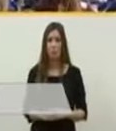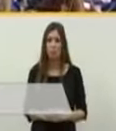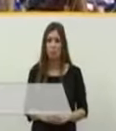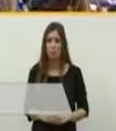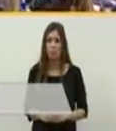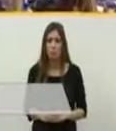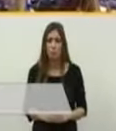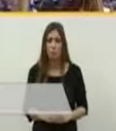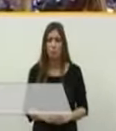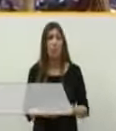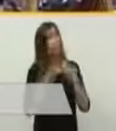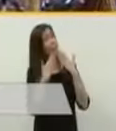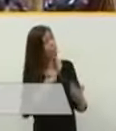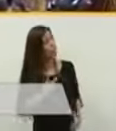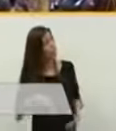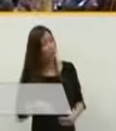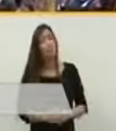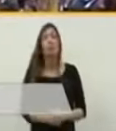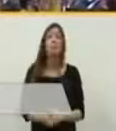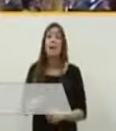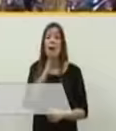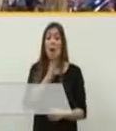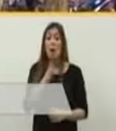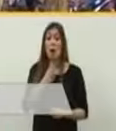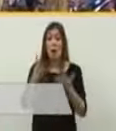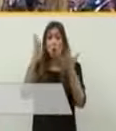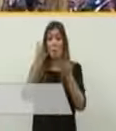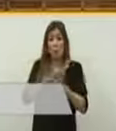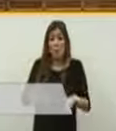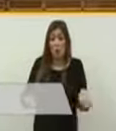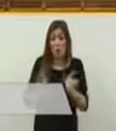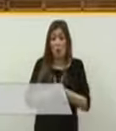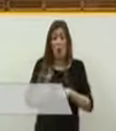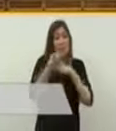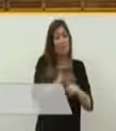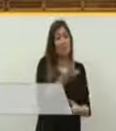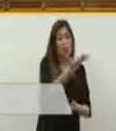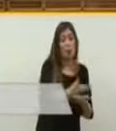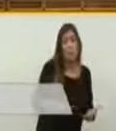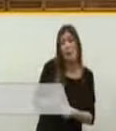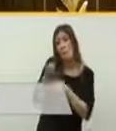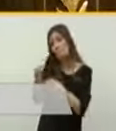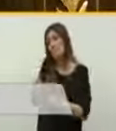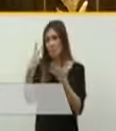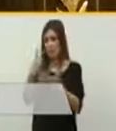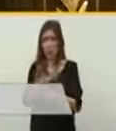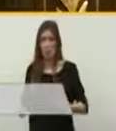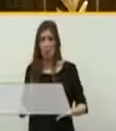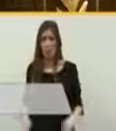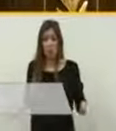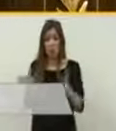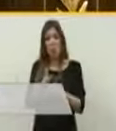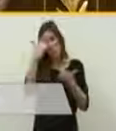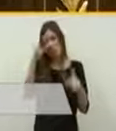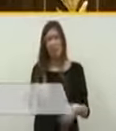Gracias, presidente. Como le decía, 9 millones de españoles son más que 5 y más que 7. Y 5 y 7 solo faltaría ver al señor Rajoy y al señor Iglesias en el